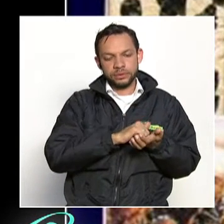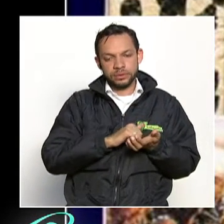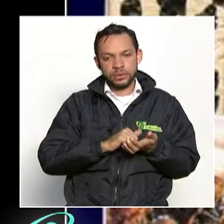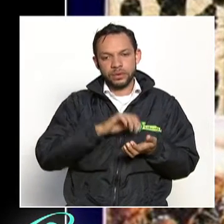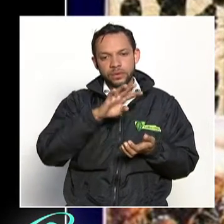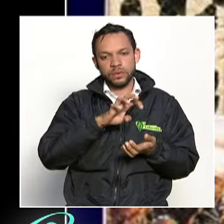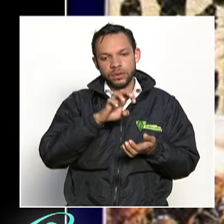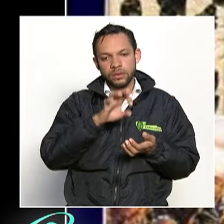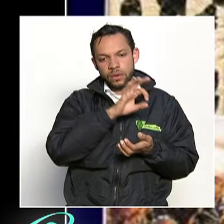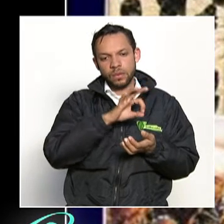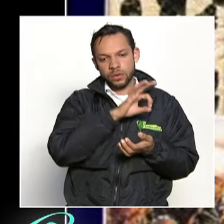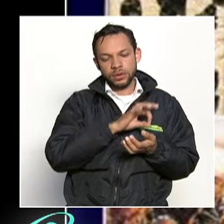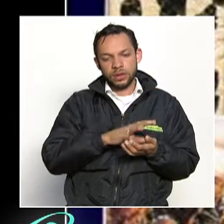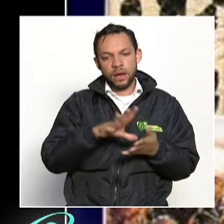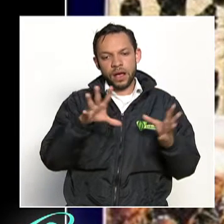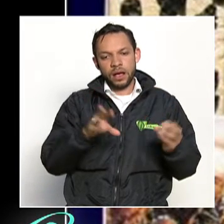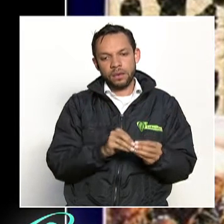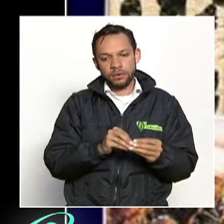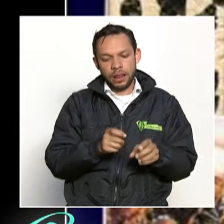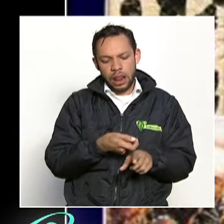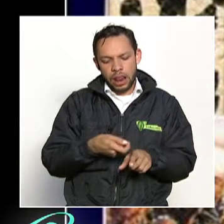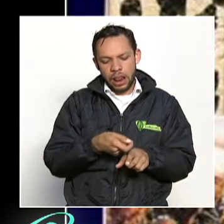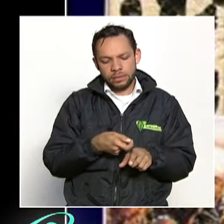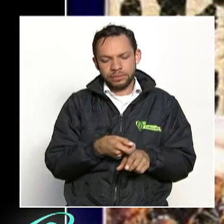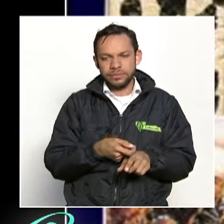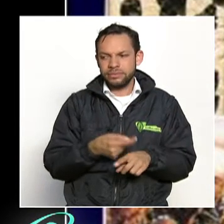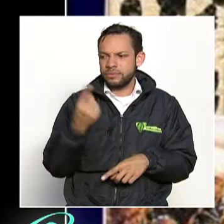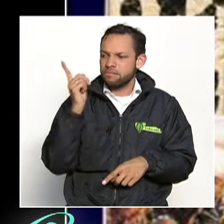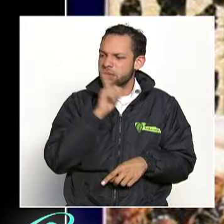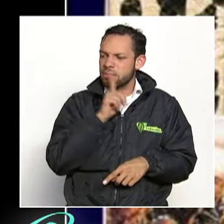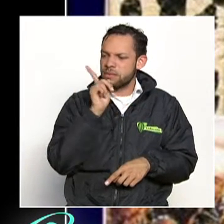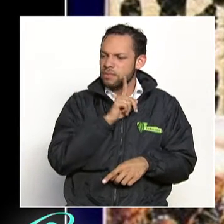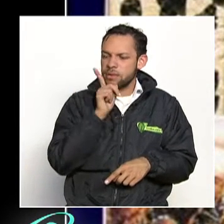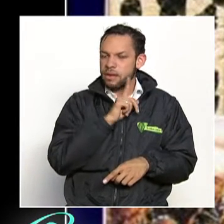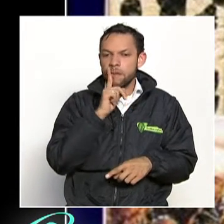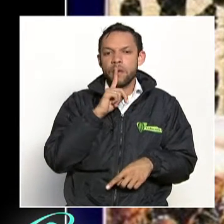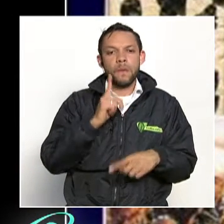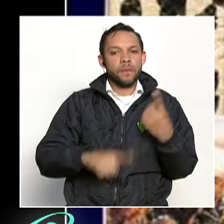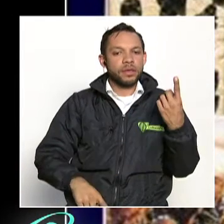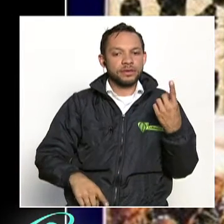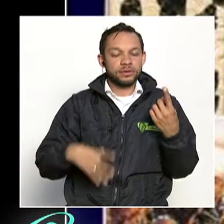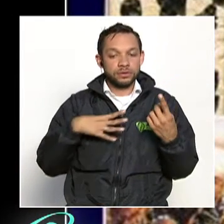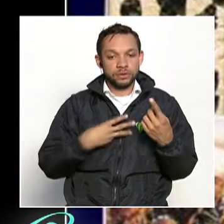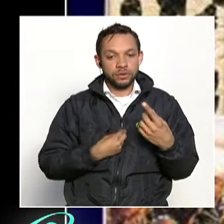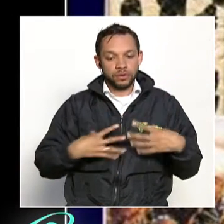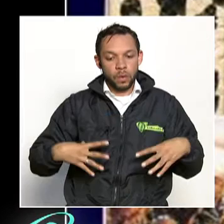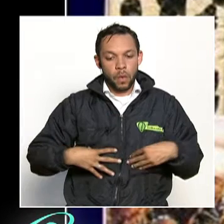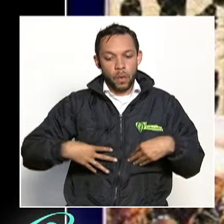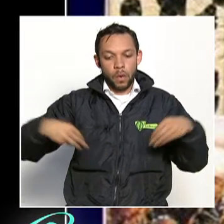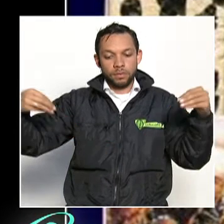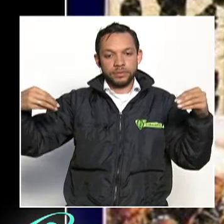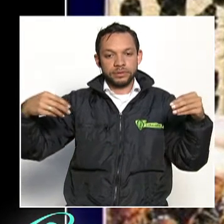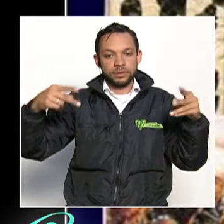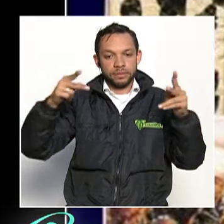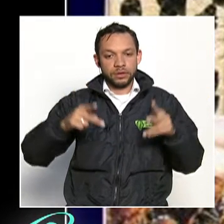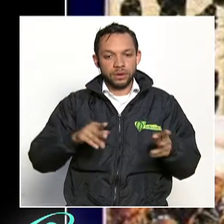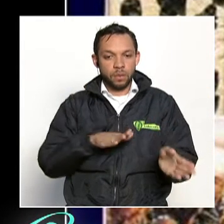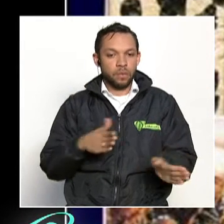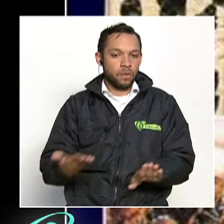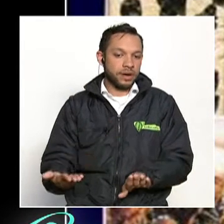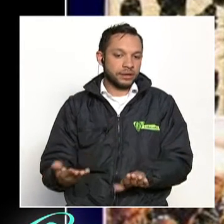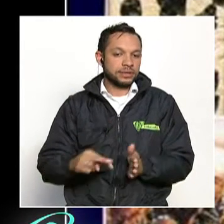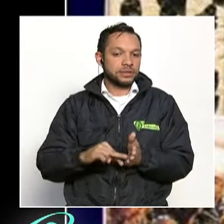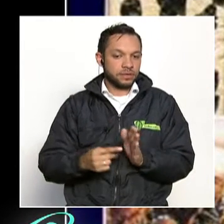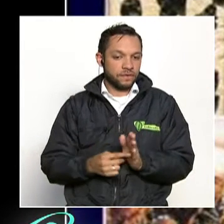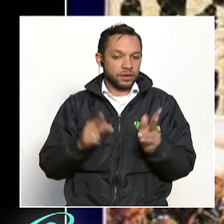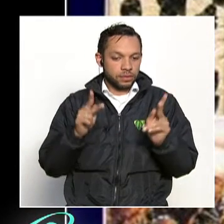99.99% de las bacterias. Eso es mentira. Publicidad engañosa. Porque además es que si acabáramos con las bacterias, acabaríamos con la vida.